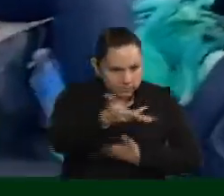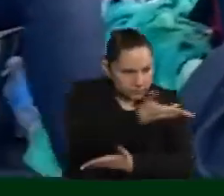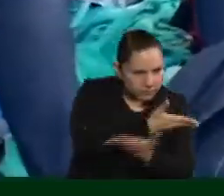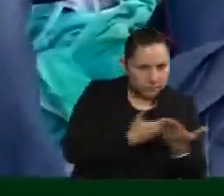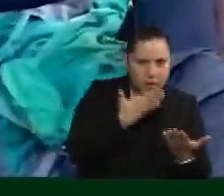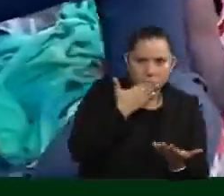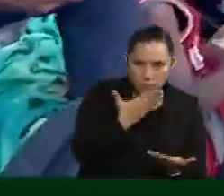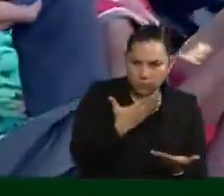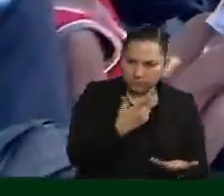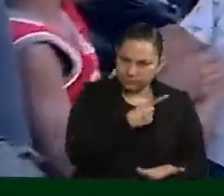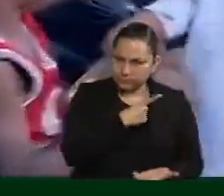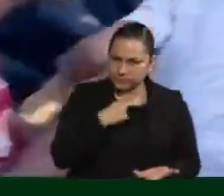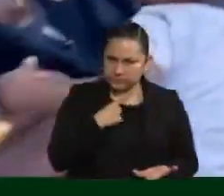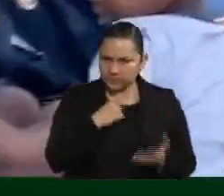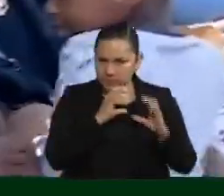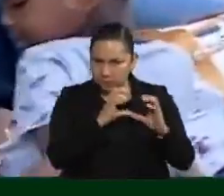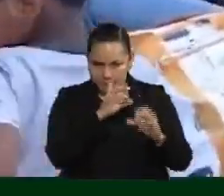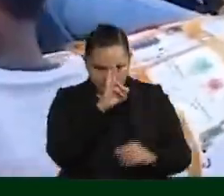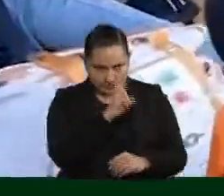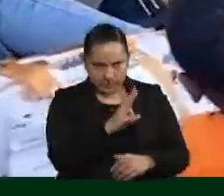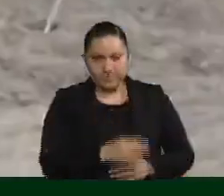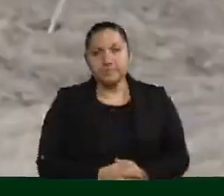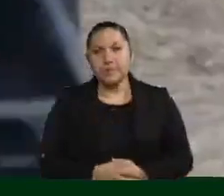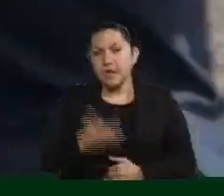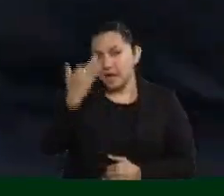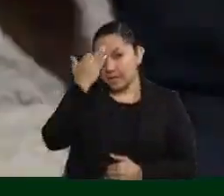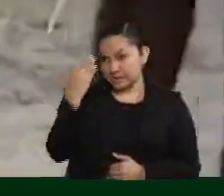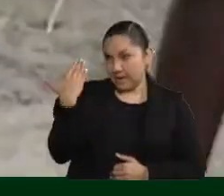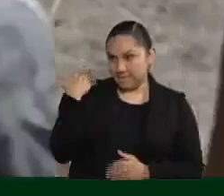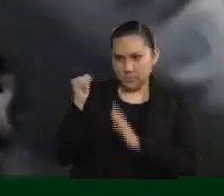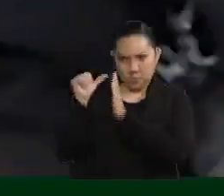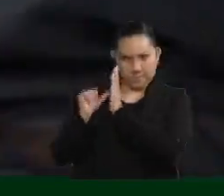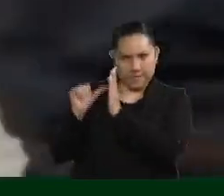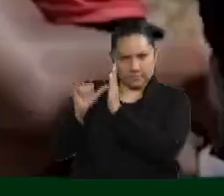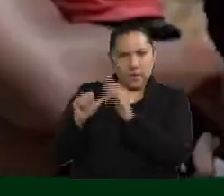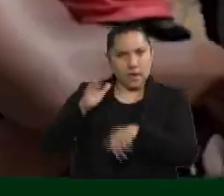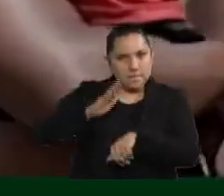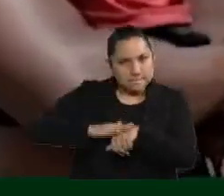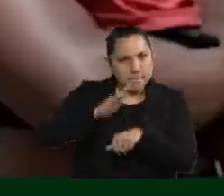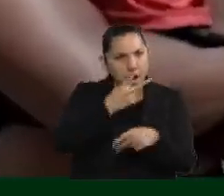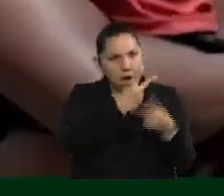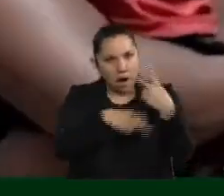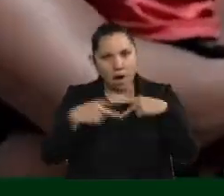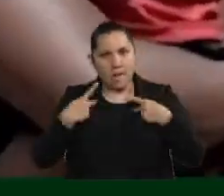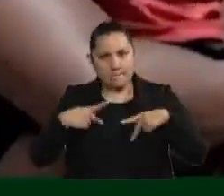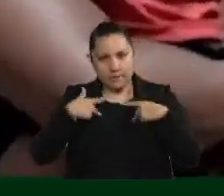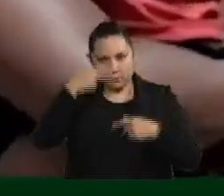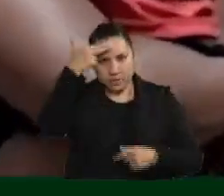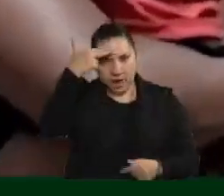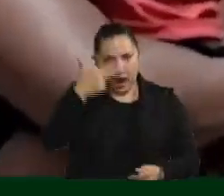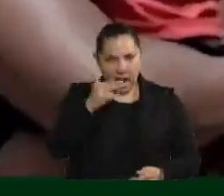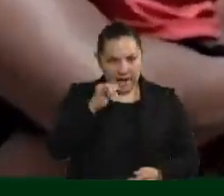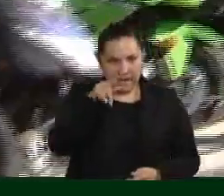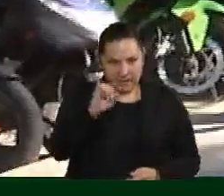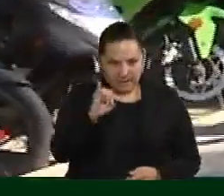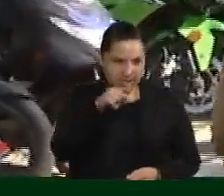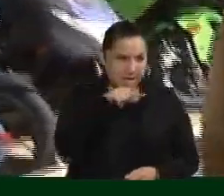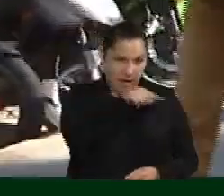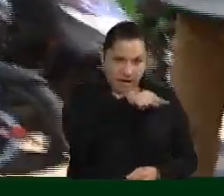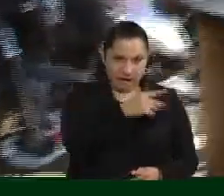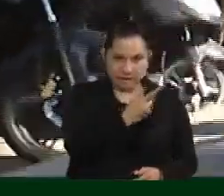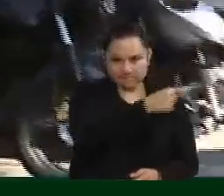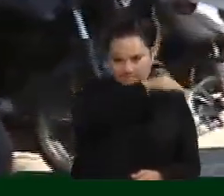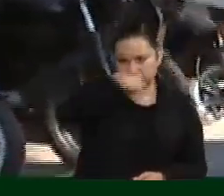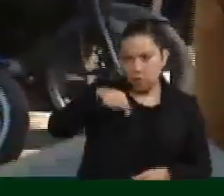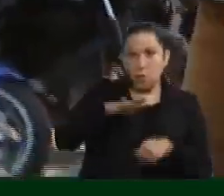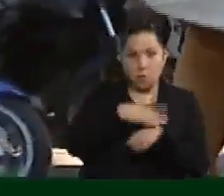Desde hace meses se ha intensificado la presencia de migrantes de Haití en México debido a la situación económica y política que se vive en ese país